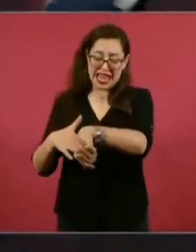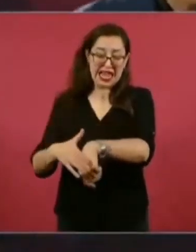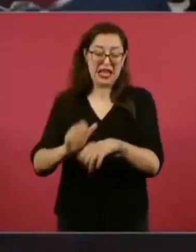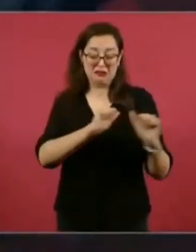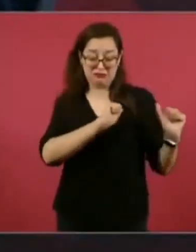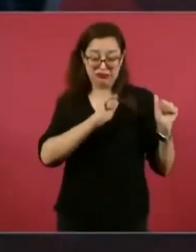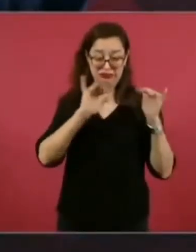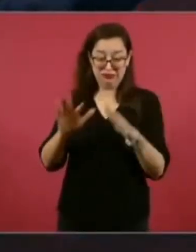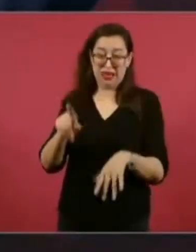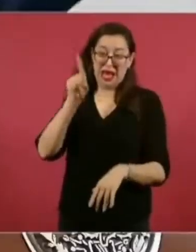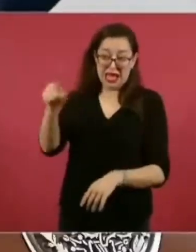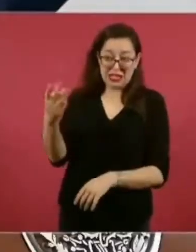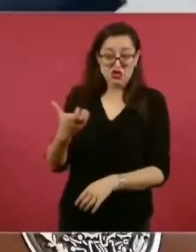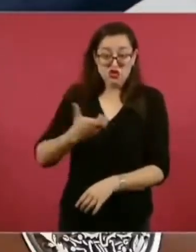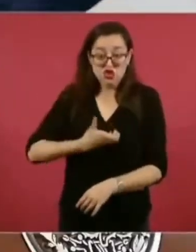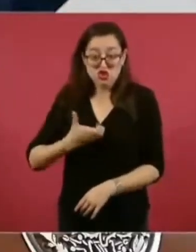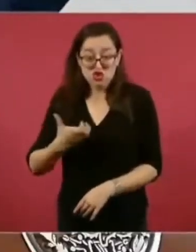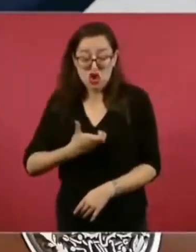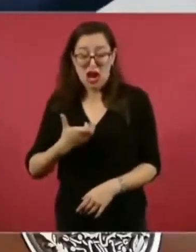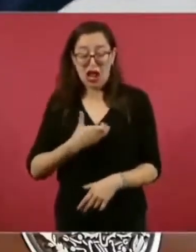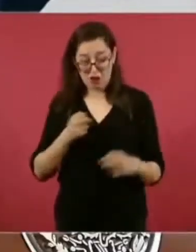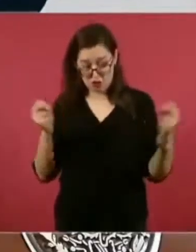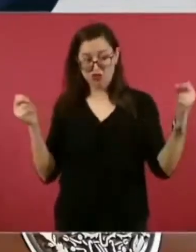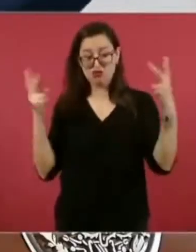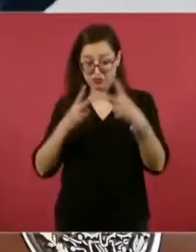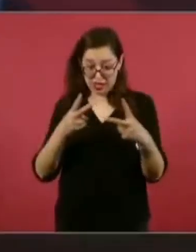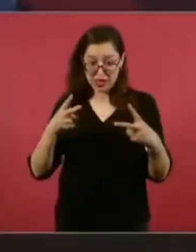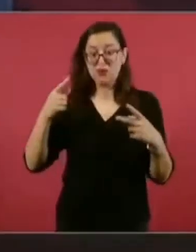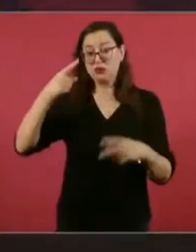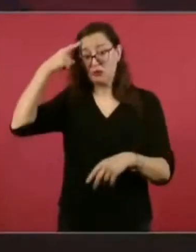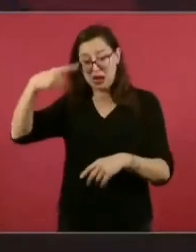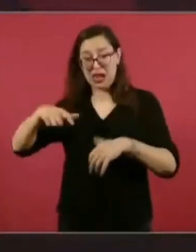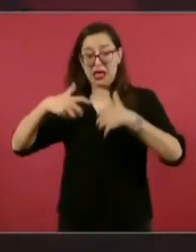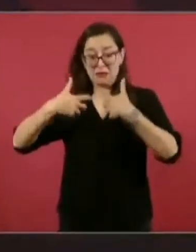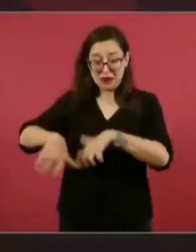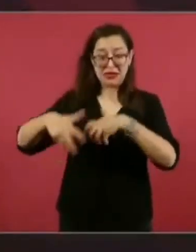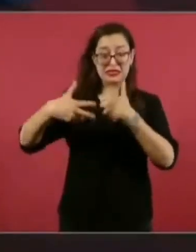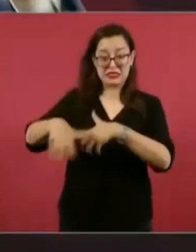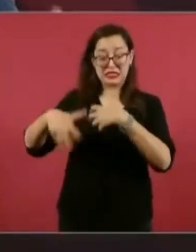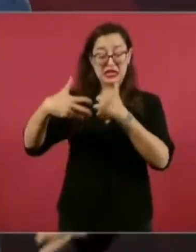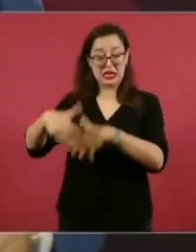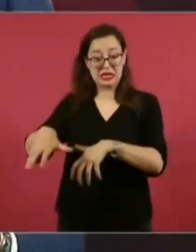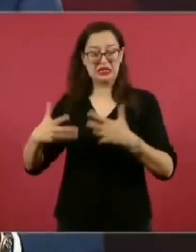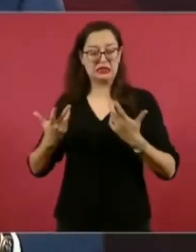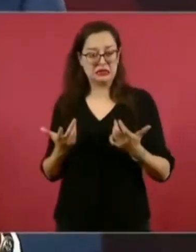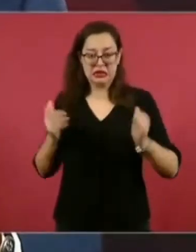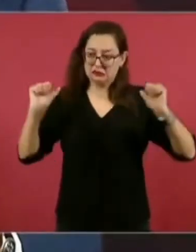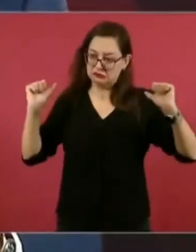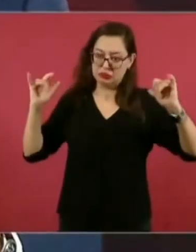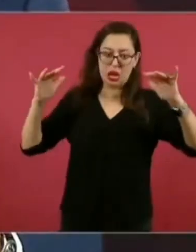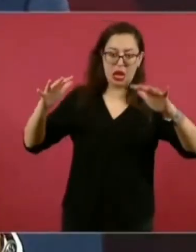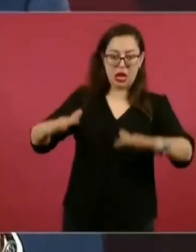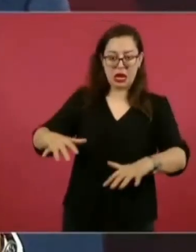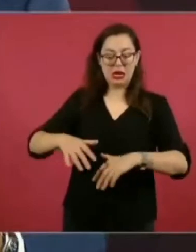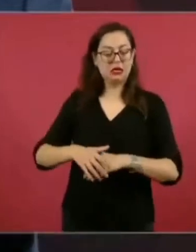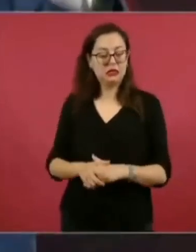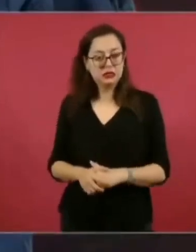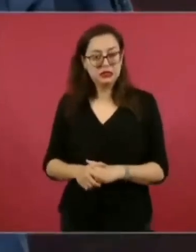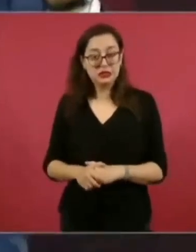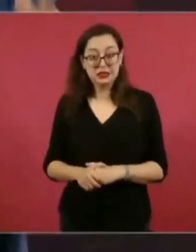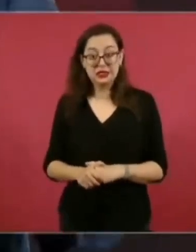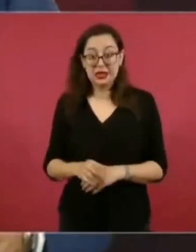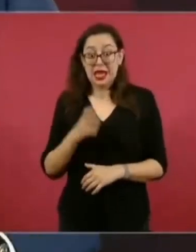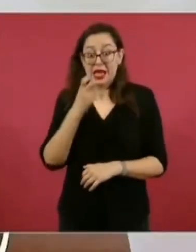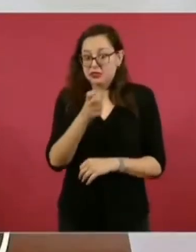de comunicarle a los ciudadanos para que todos acudiéramos al Zócalo. Era